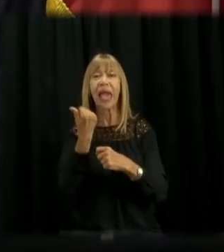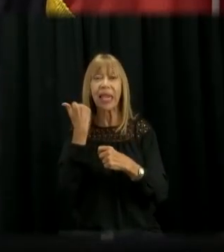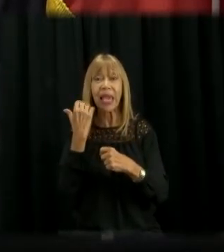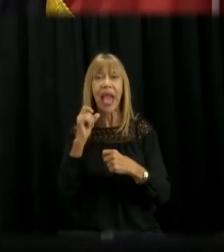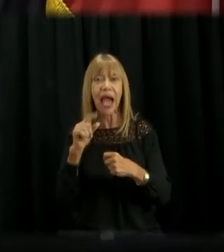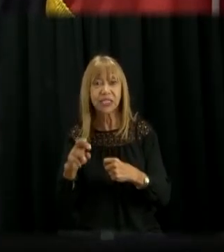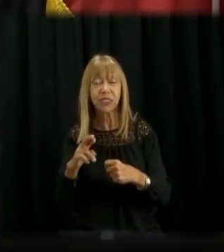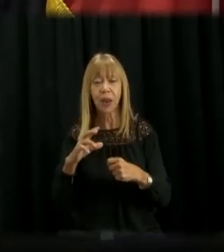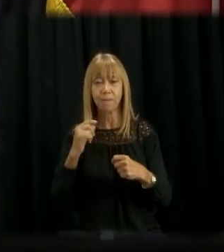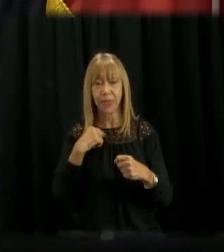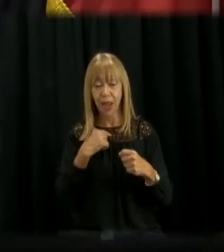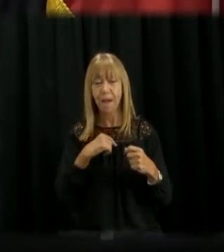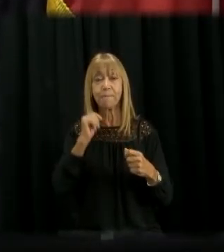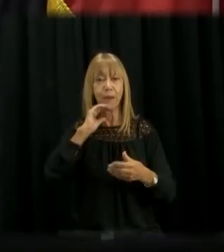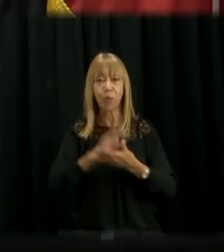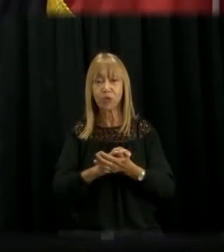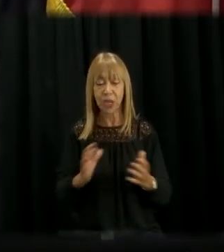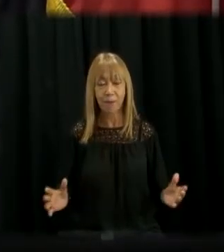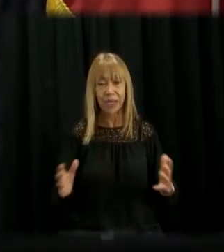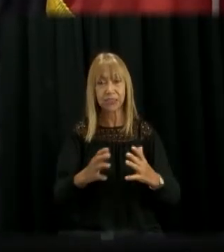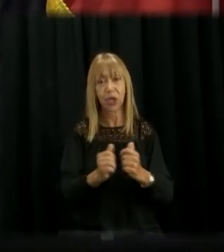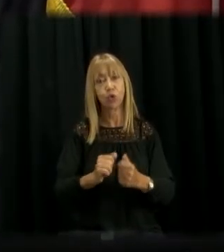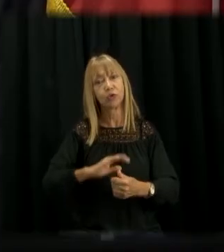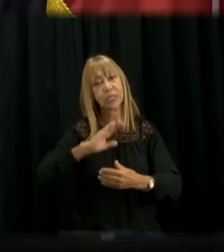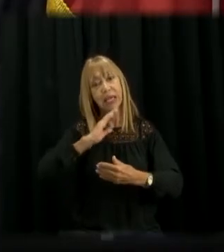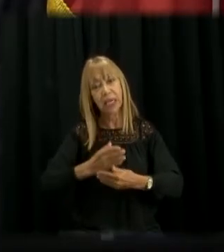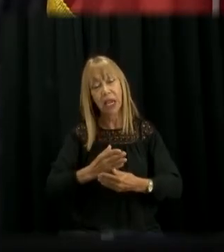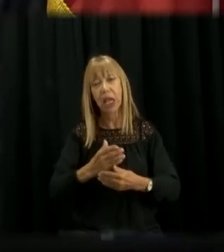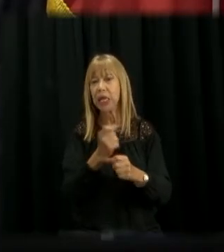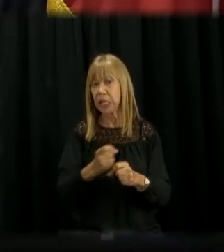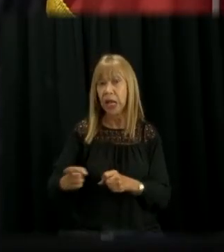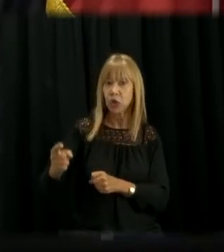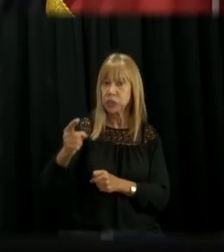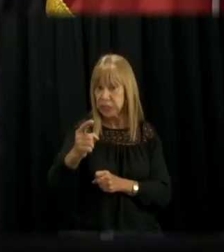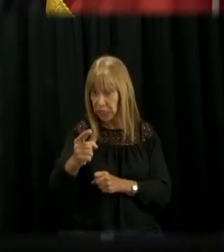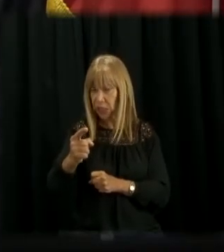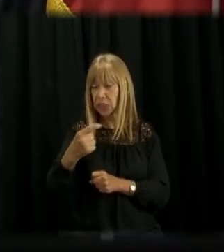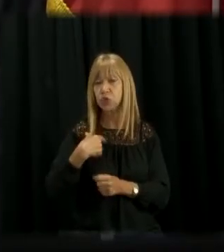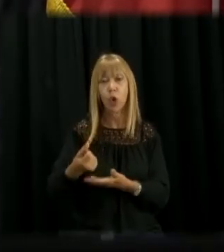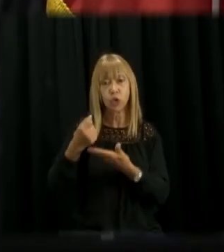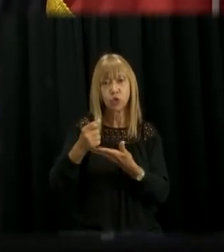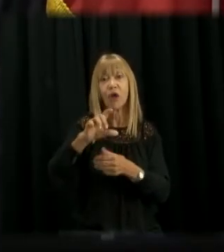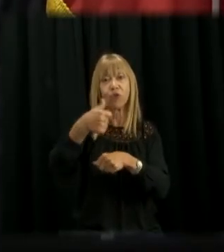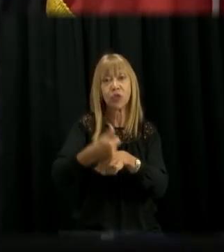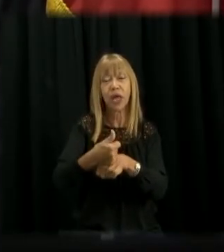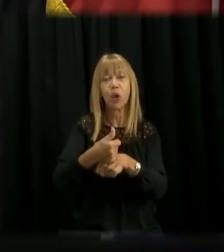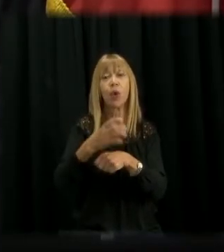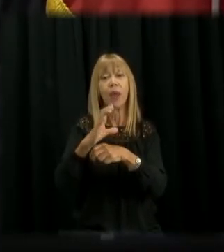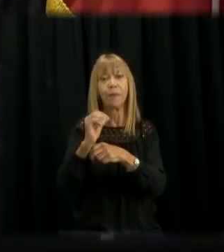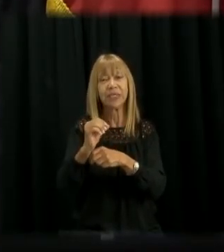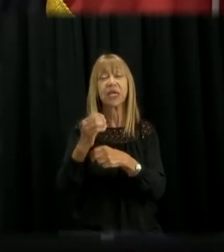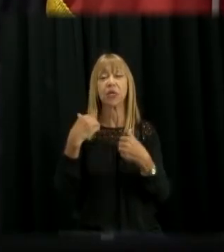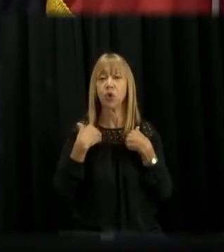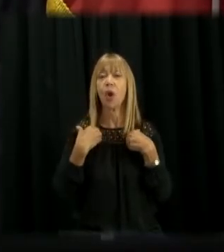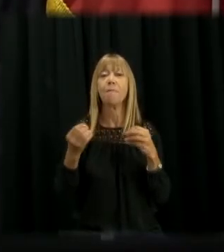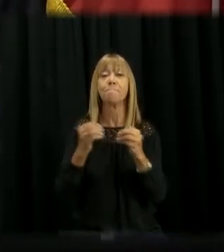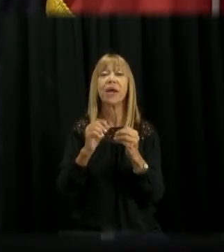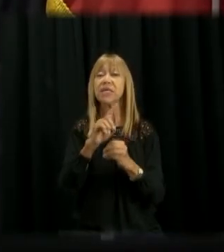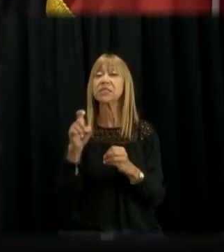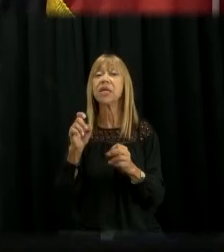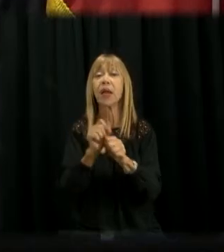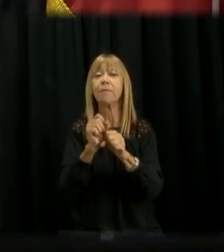esposa estaba embarazada con nuestra hija. Al año siguiente, ayudé a fundar una empresa que llegó a tener más de 100